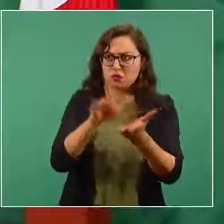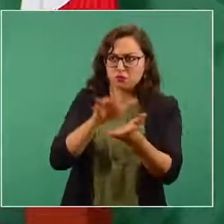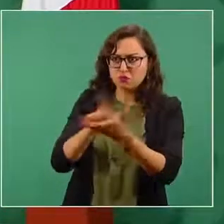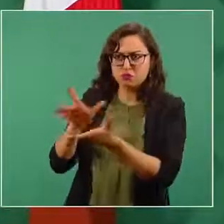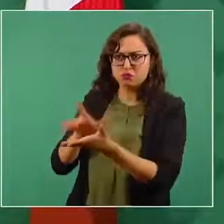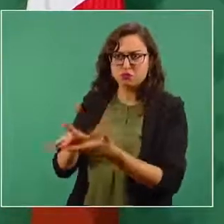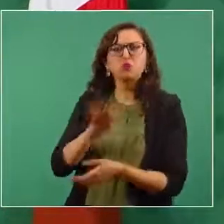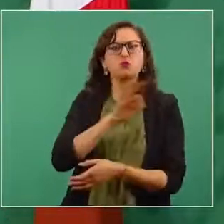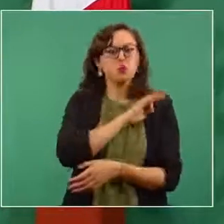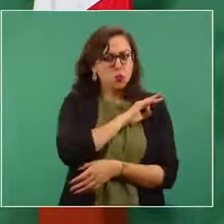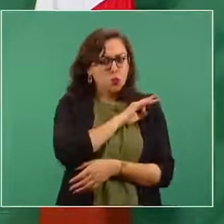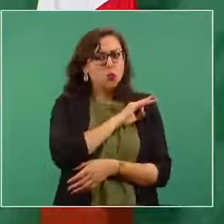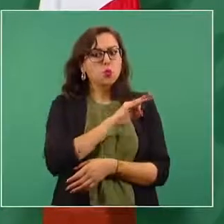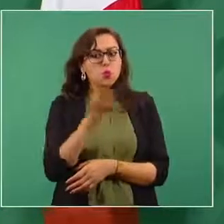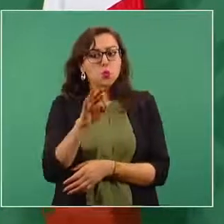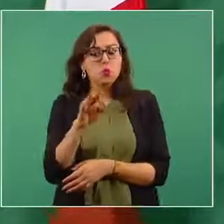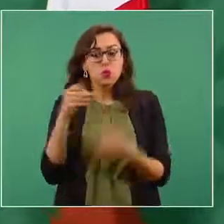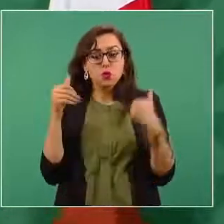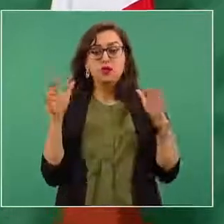a otros países